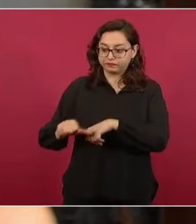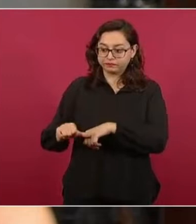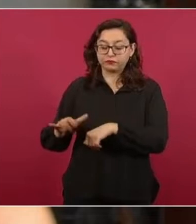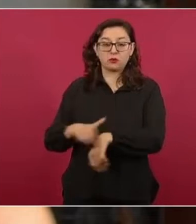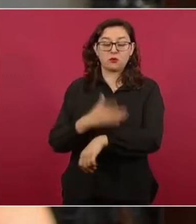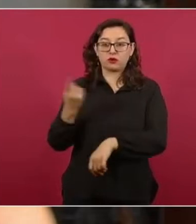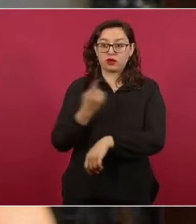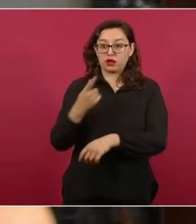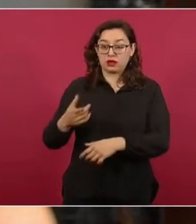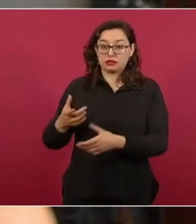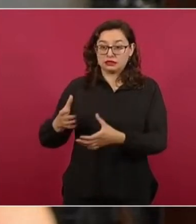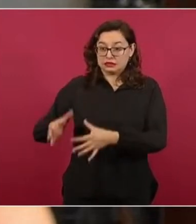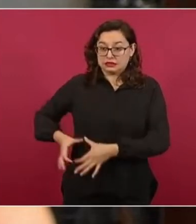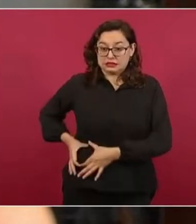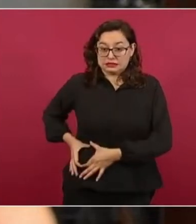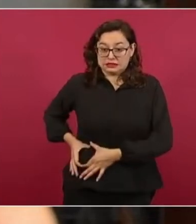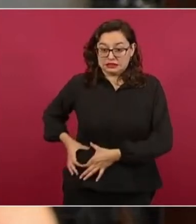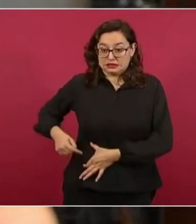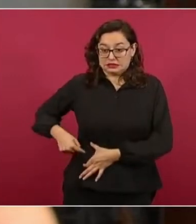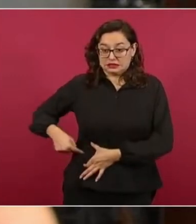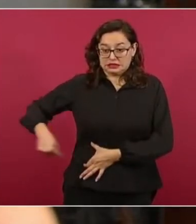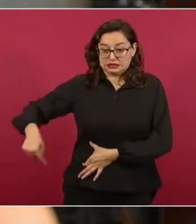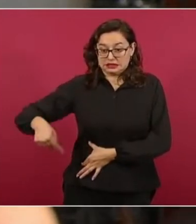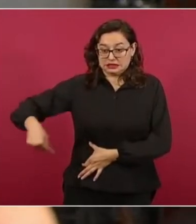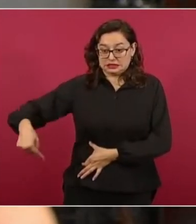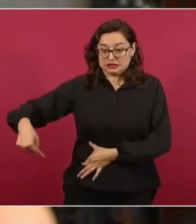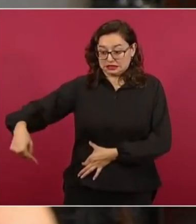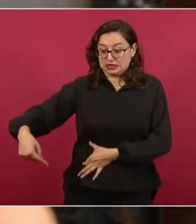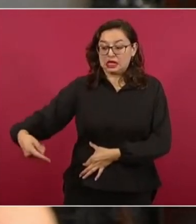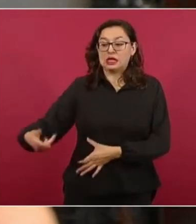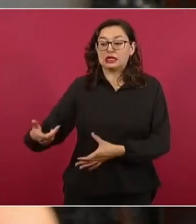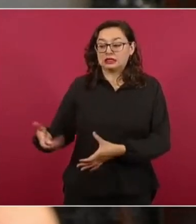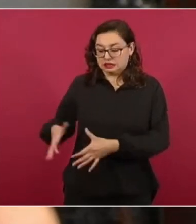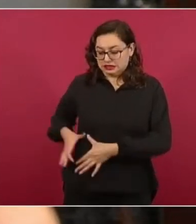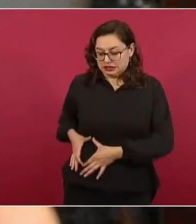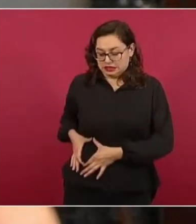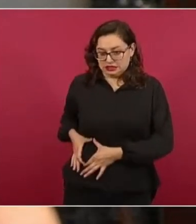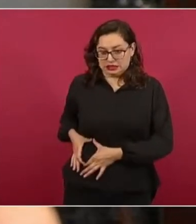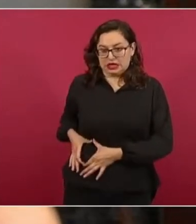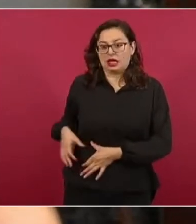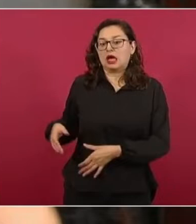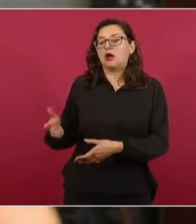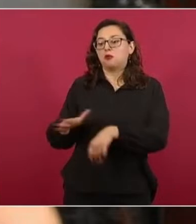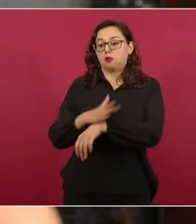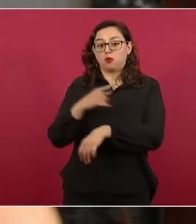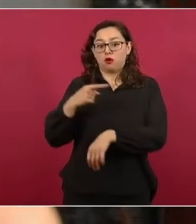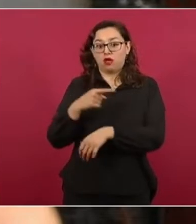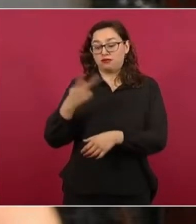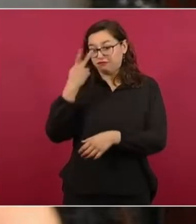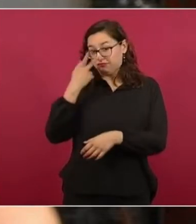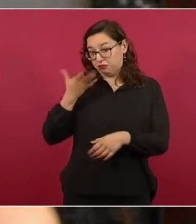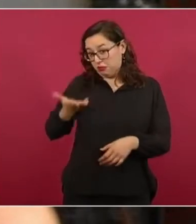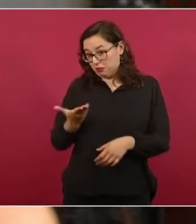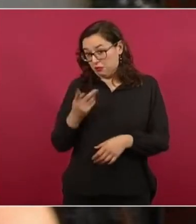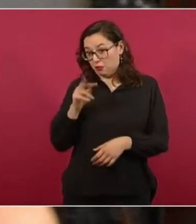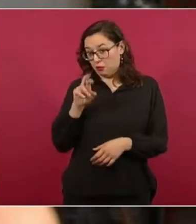este caso, porque en realidad los calores interminables del sur agravian la situación de este paciente. Y en mi segunda